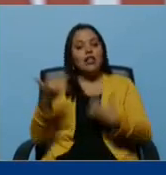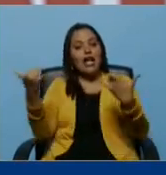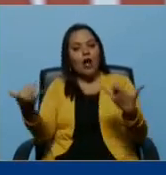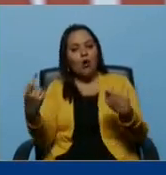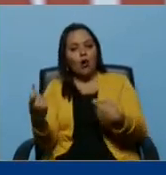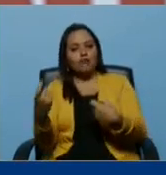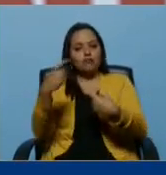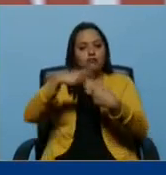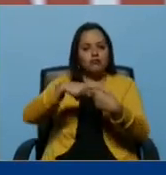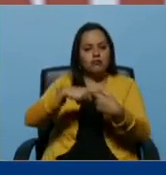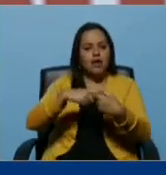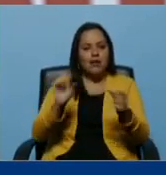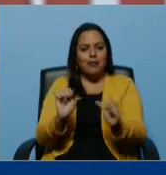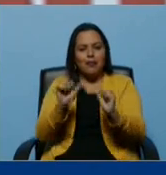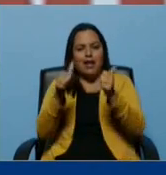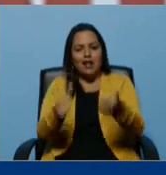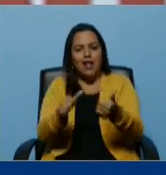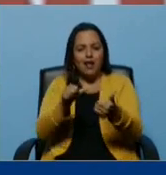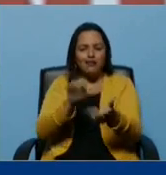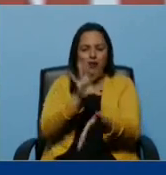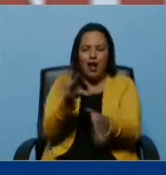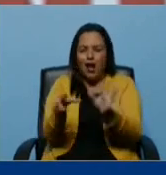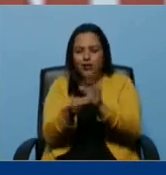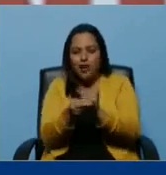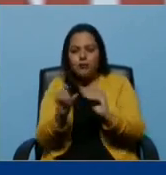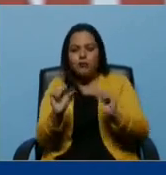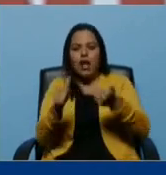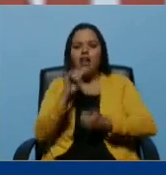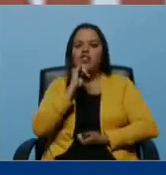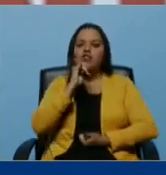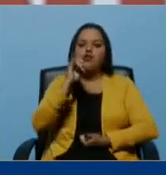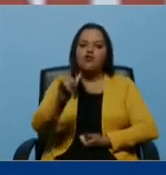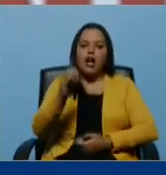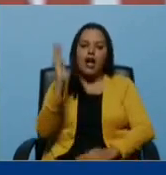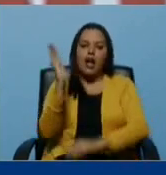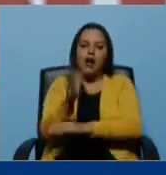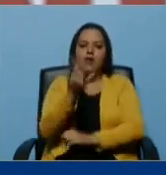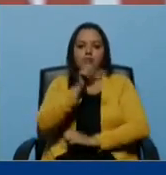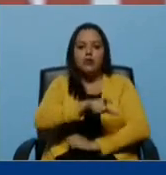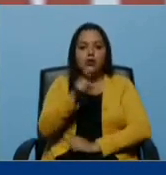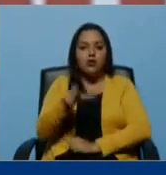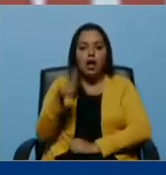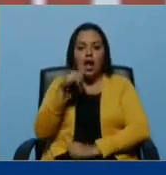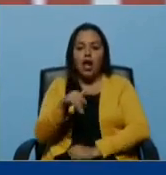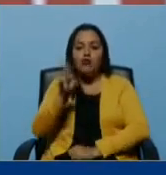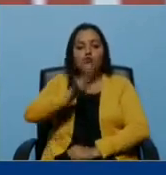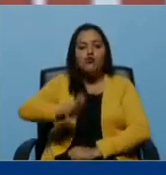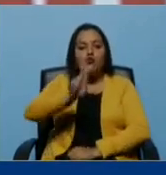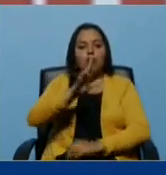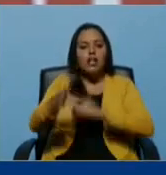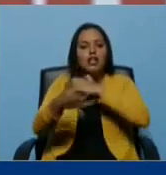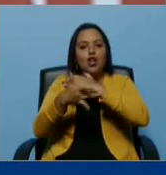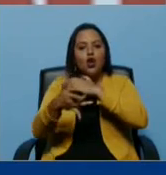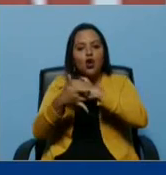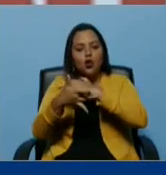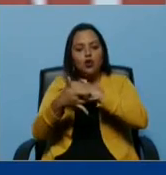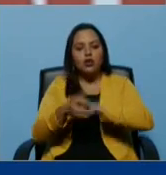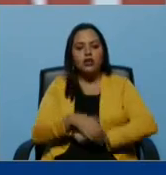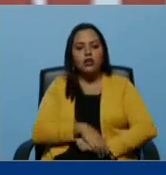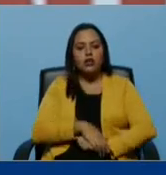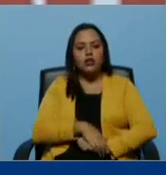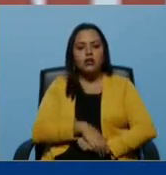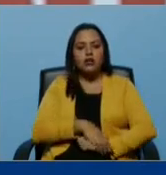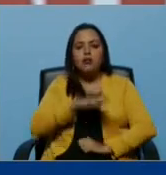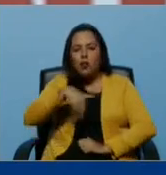allí para comenzar a darle forma y denunciar y castigar a aquellas personas que hacen uso de las tecnologías para,